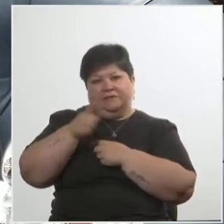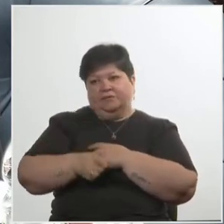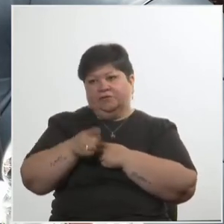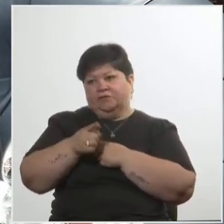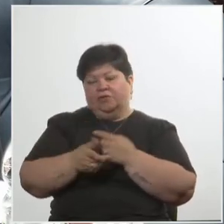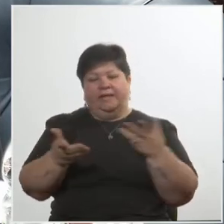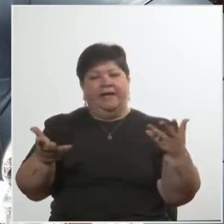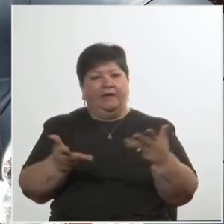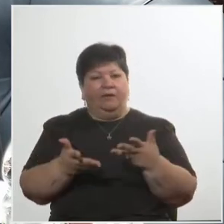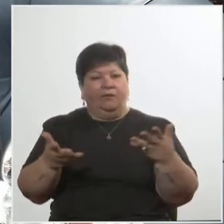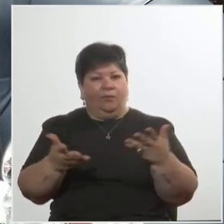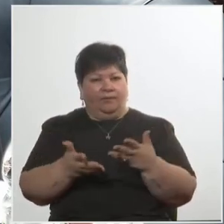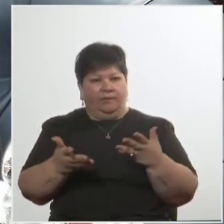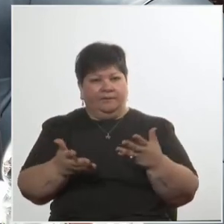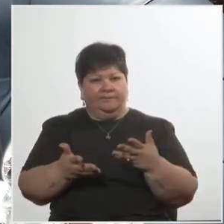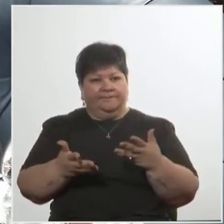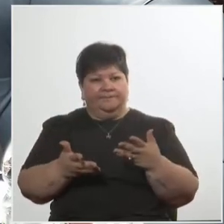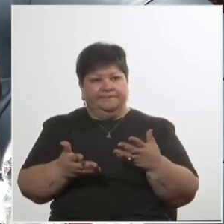respecto